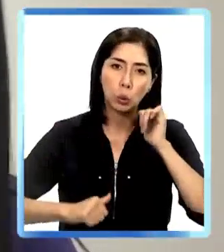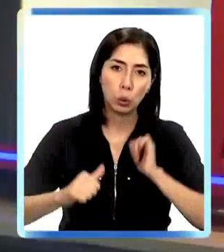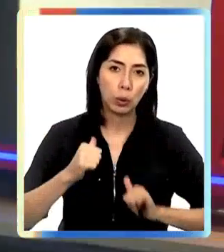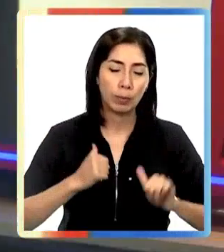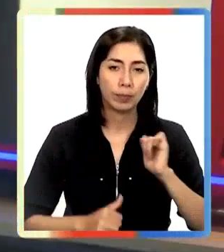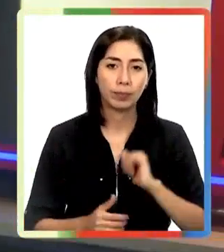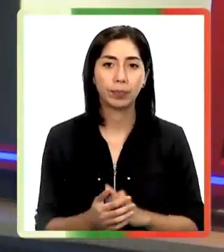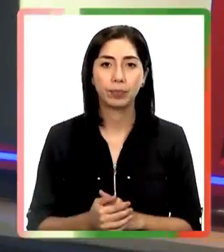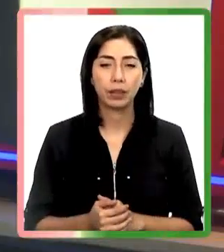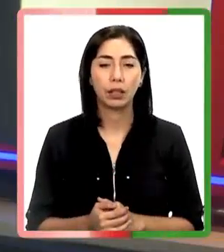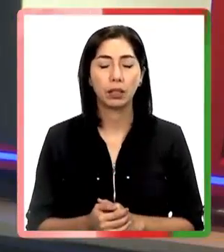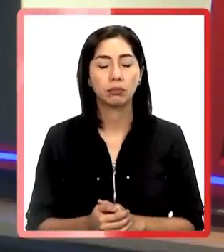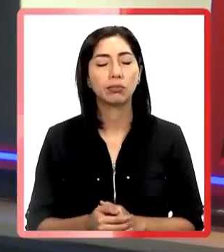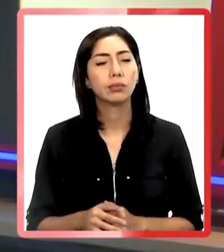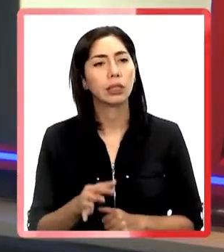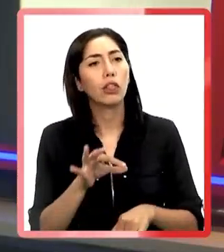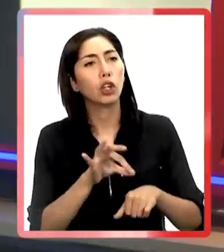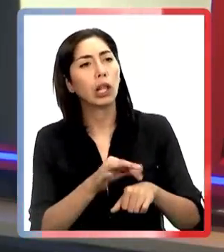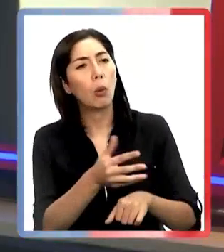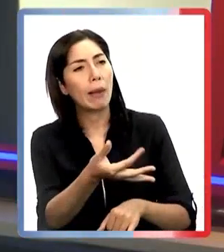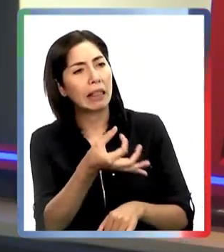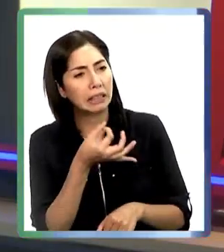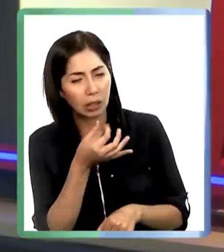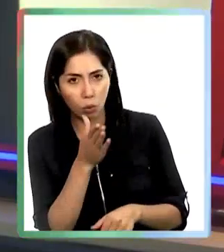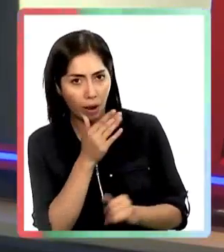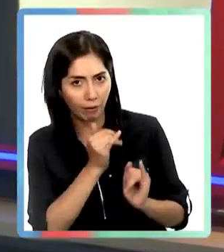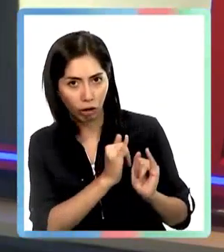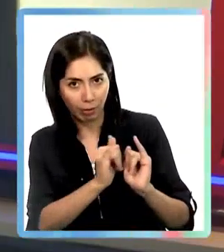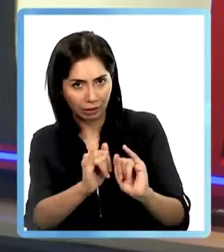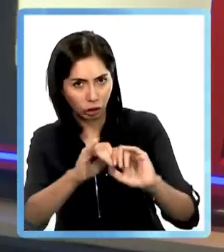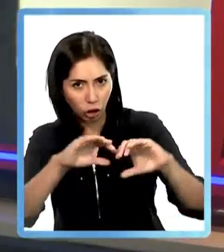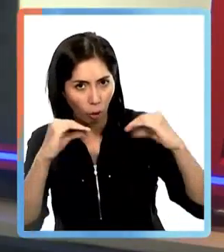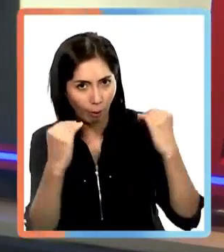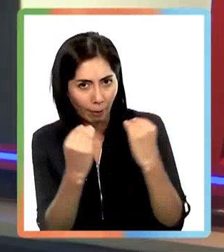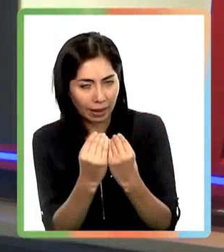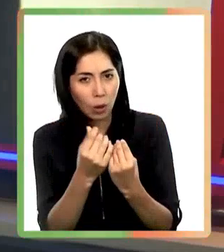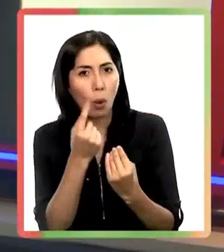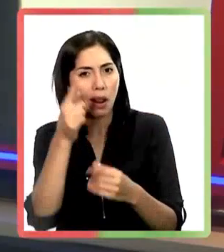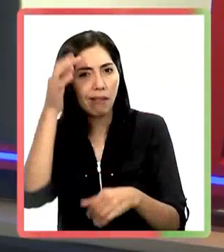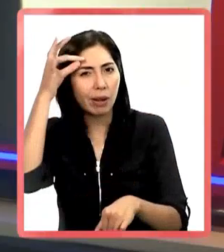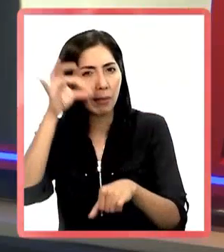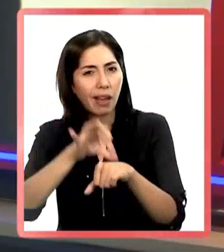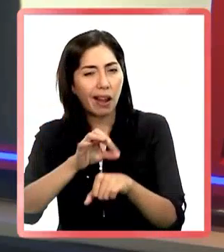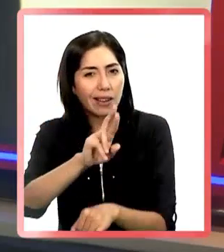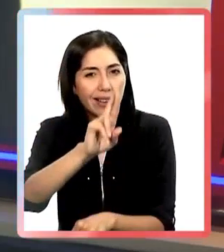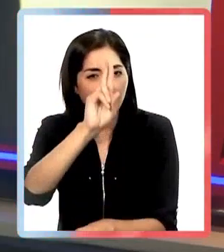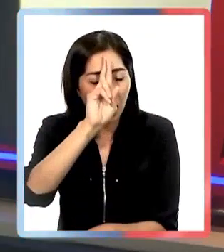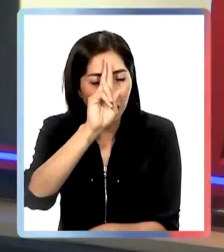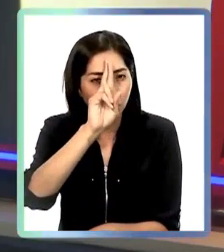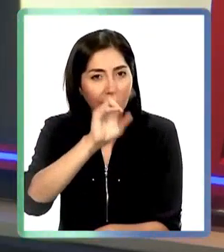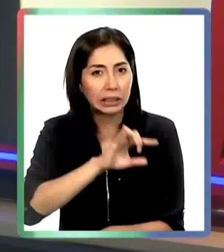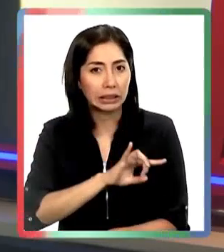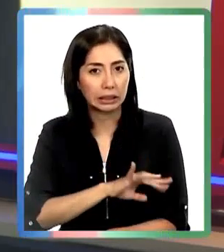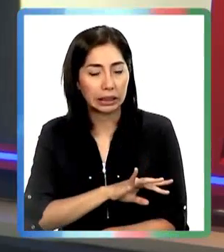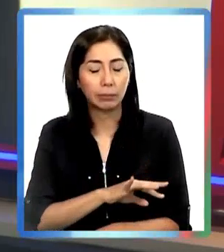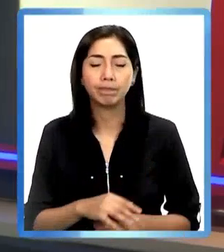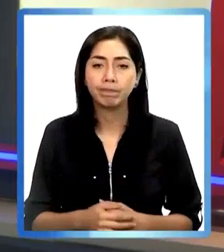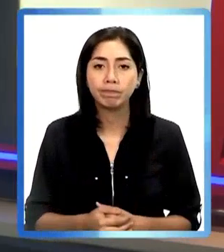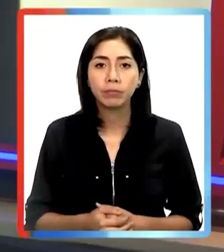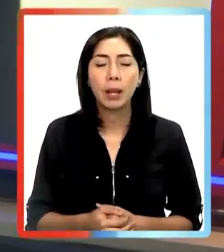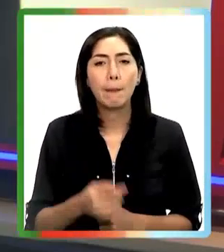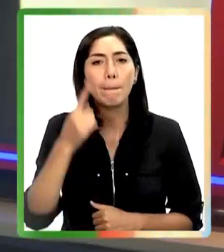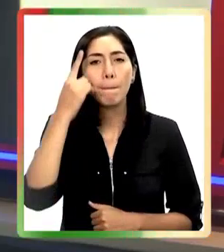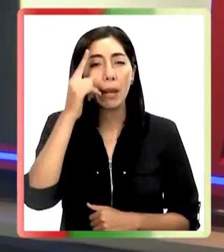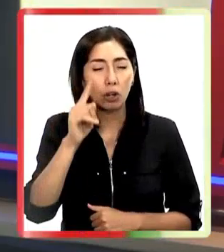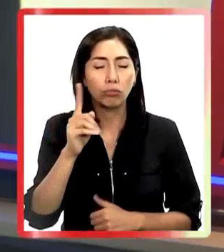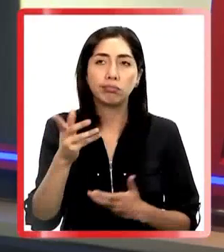devastador. Doctor, usted me dice y me sorprende que no existe un catastro de las enfermedades raras en nuestro país. Sin embargo, ¿se